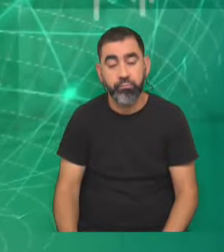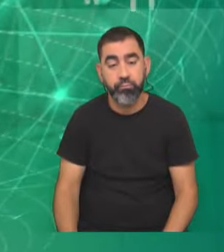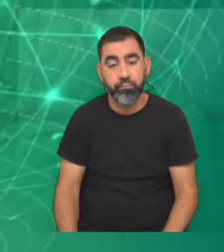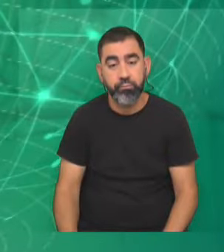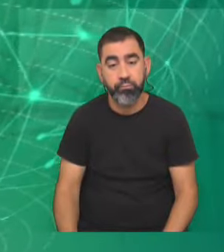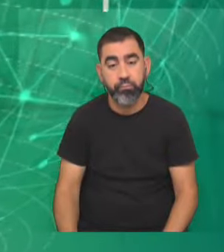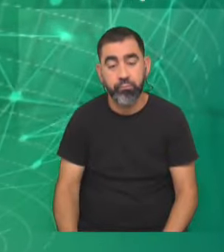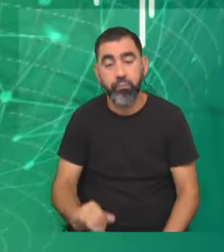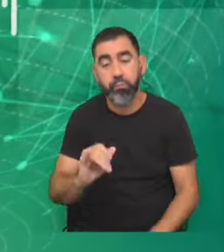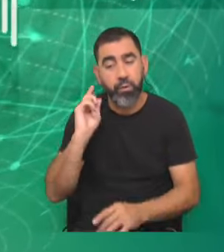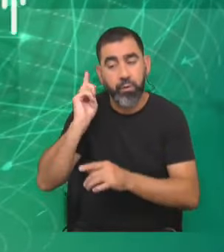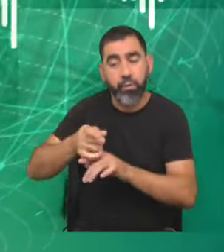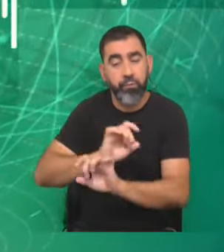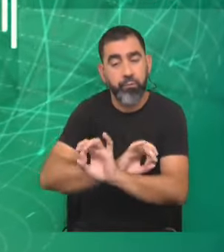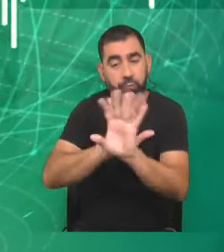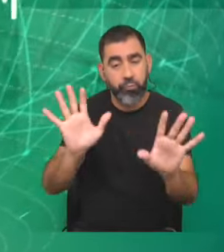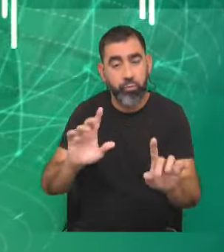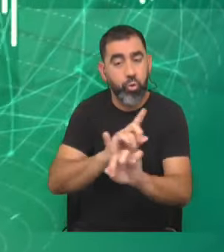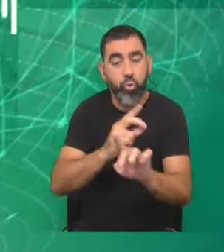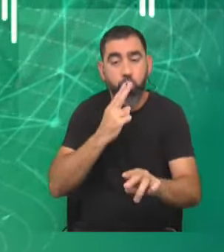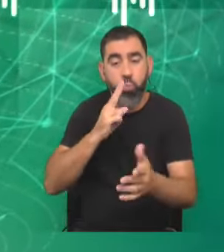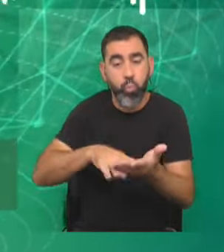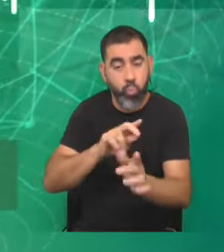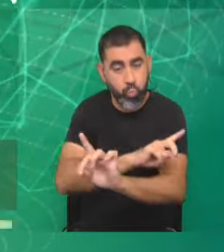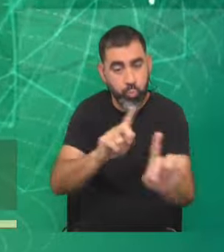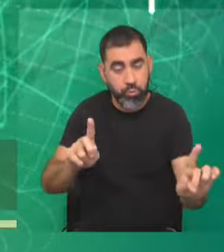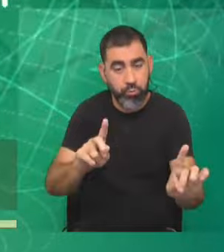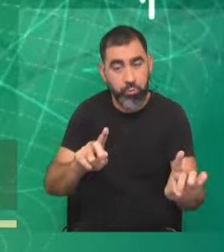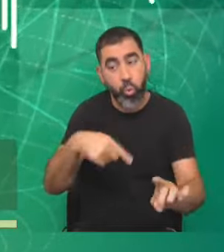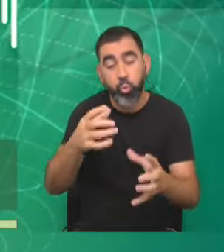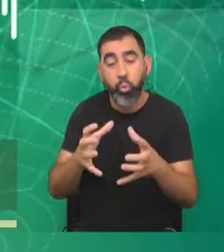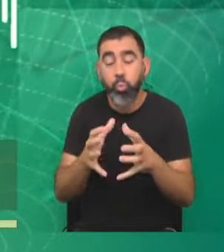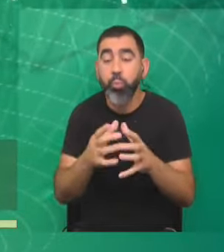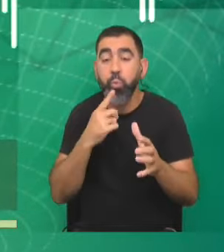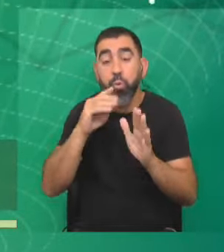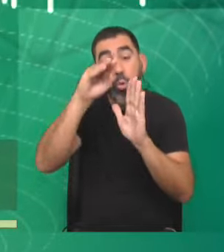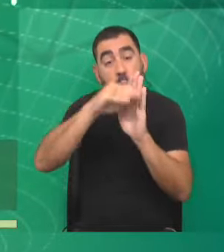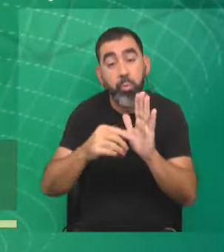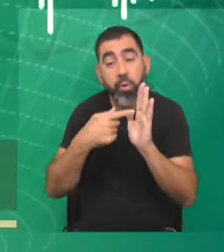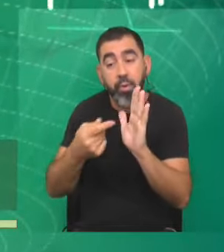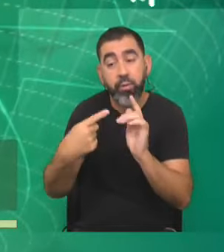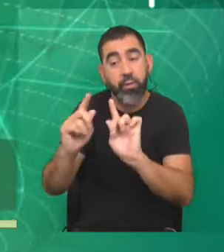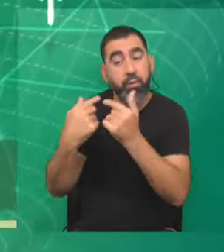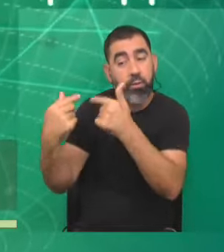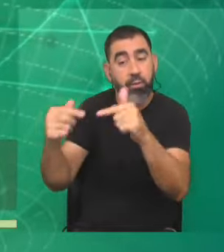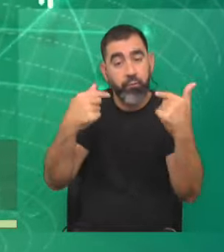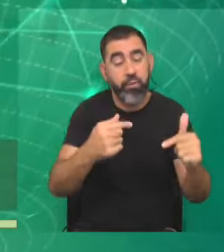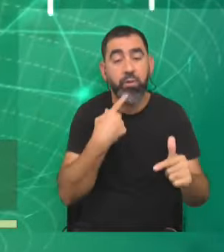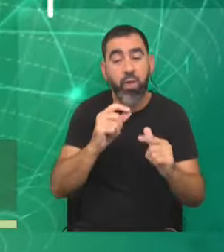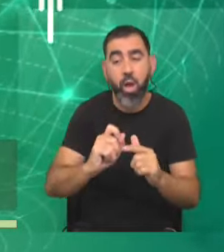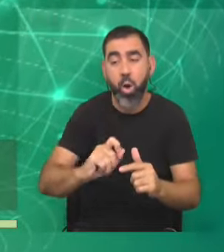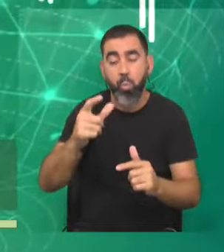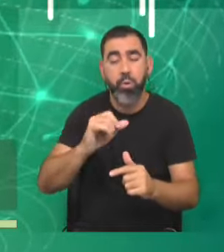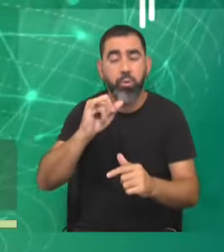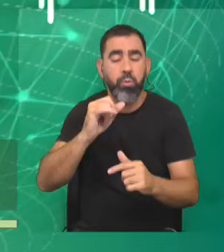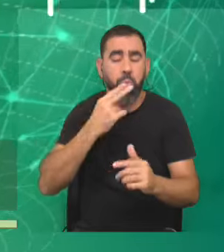nosotros tenemos alunas definiciones bien claras no vamos a subir los impuestos otros partidos en el program de gobierno dicen otra cosa no habl de un aumento impuesto